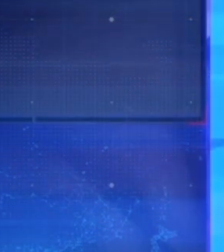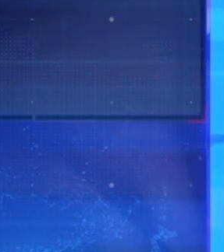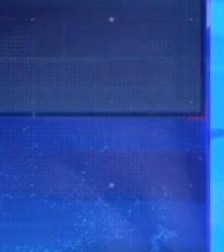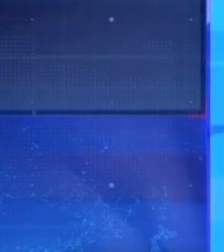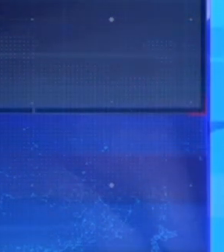bien